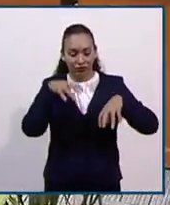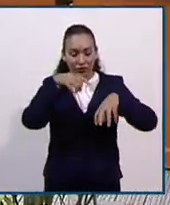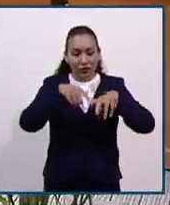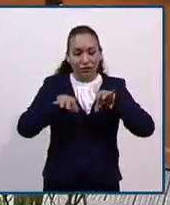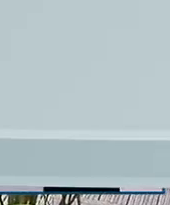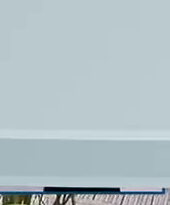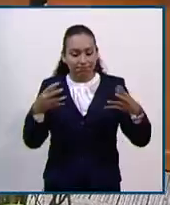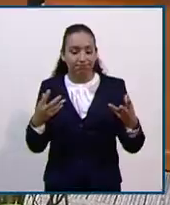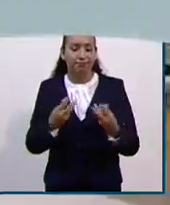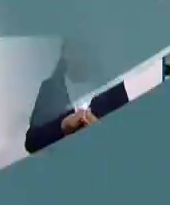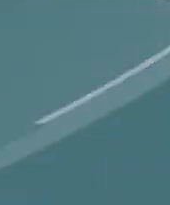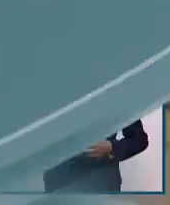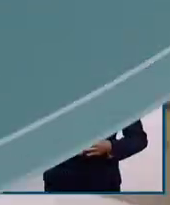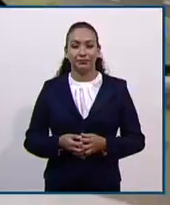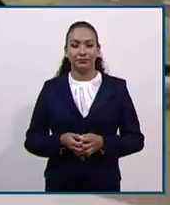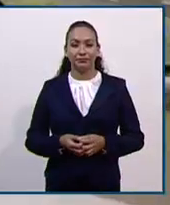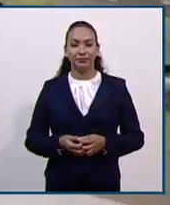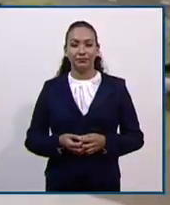González.